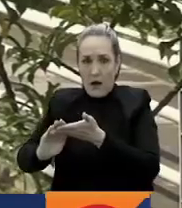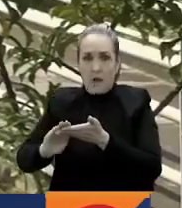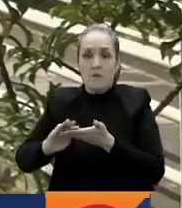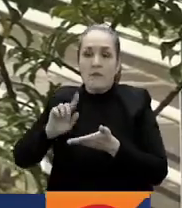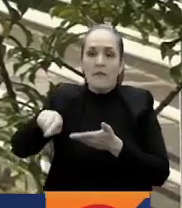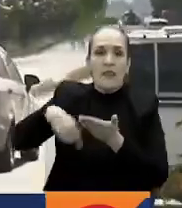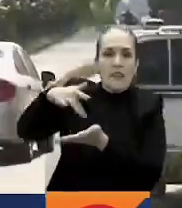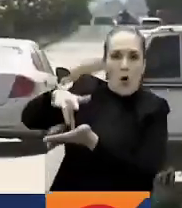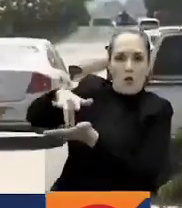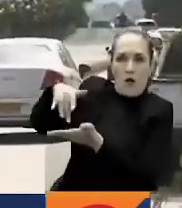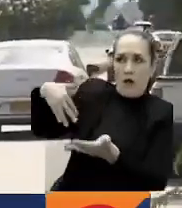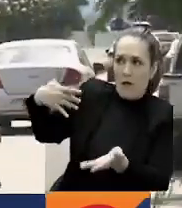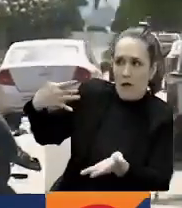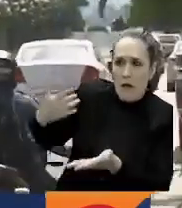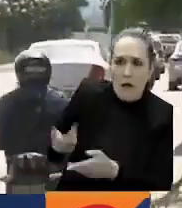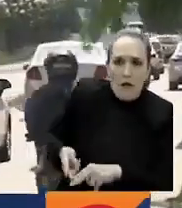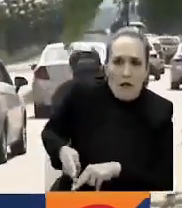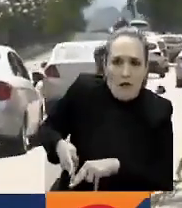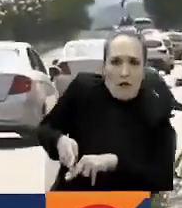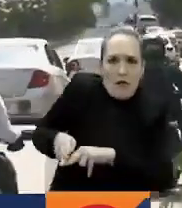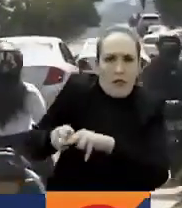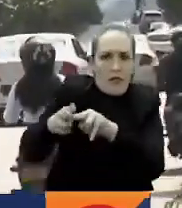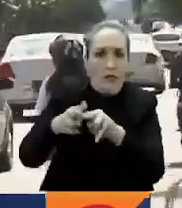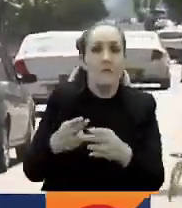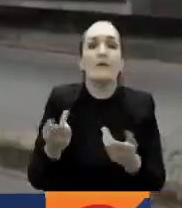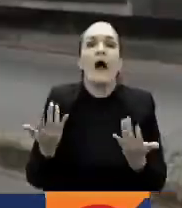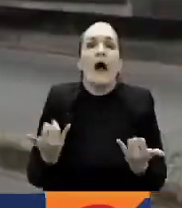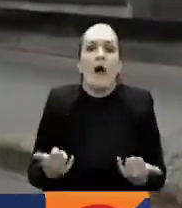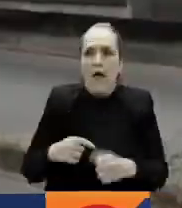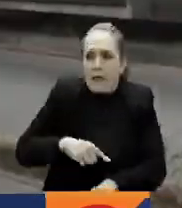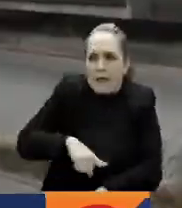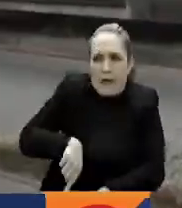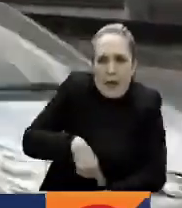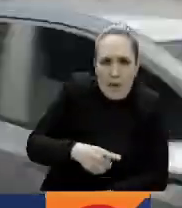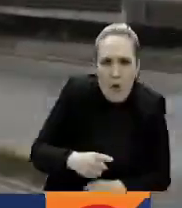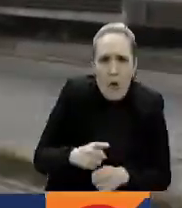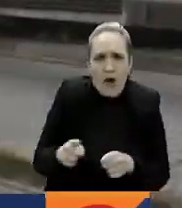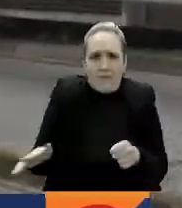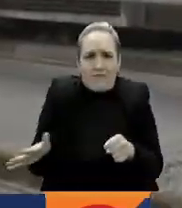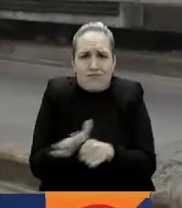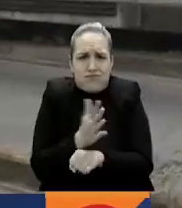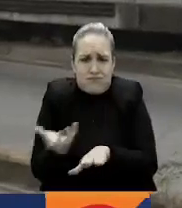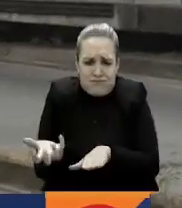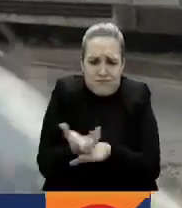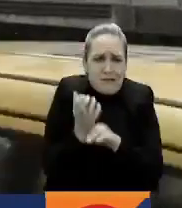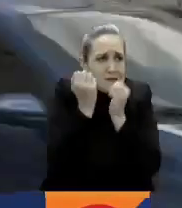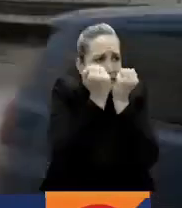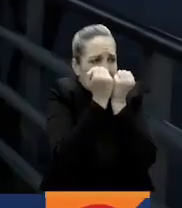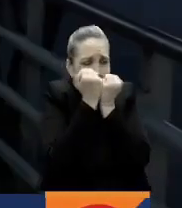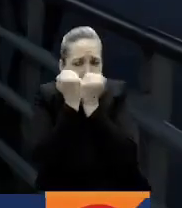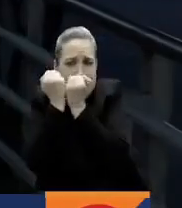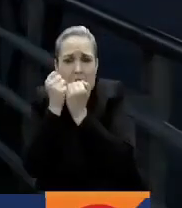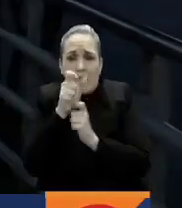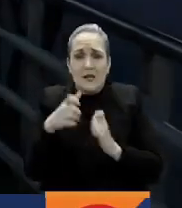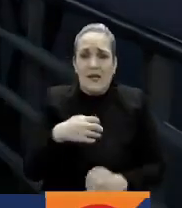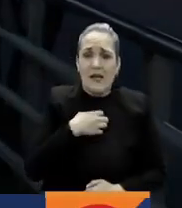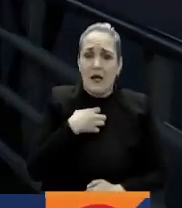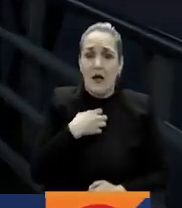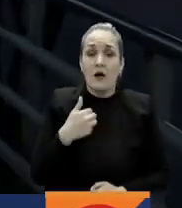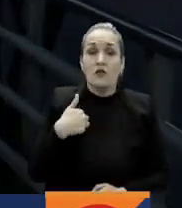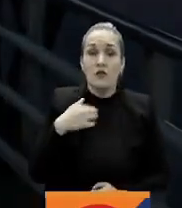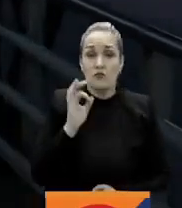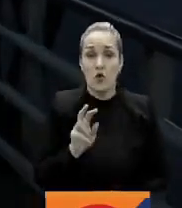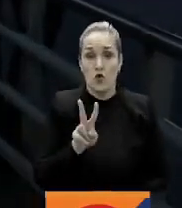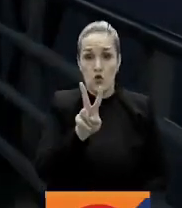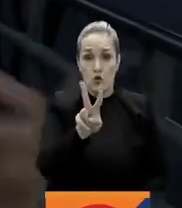del ente gestor. La demora en las rutas, buses llenos, son algunas de las quejas de los usuarios. Yo tengo que tomar